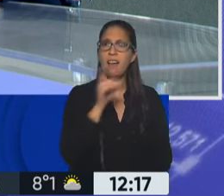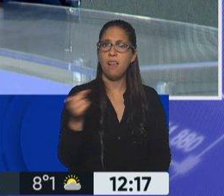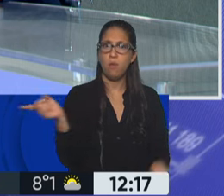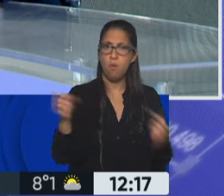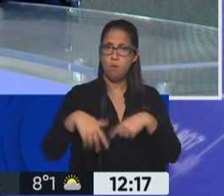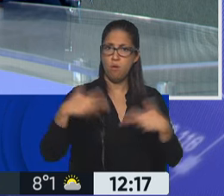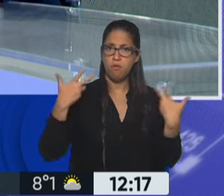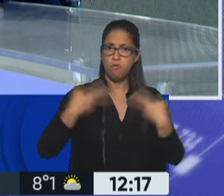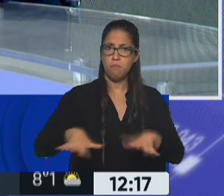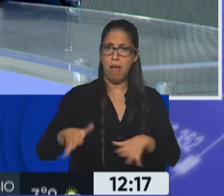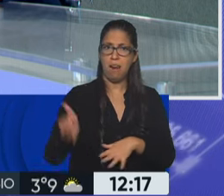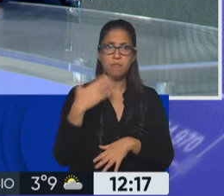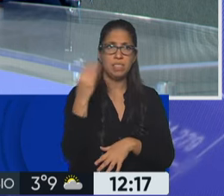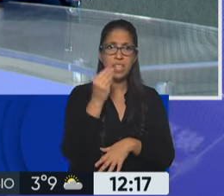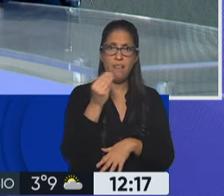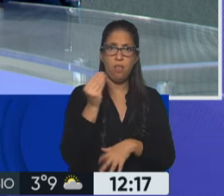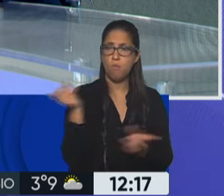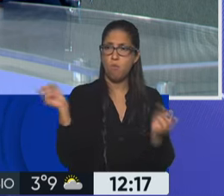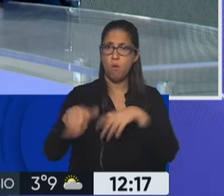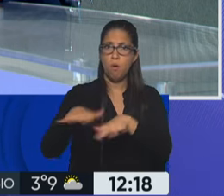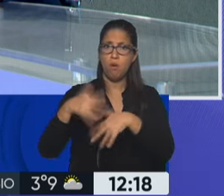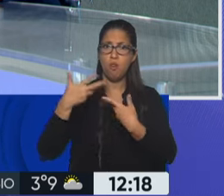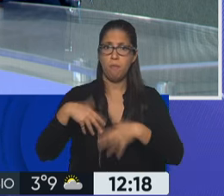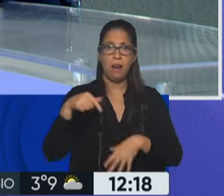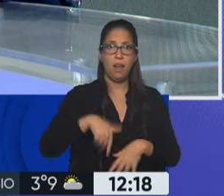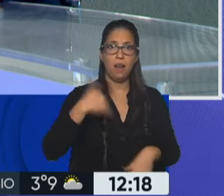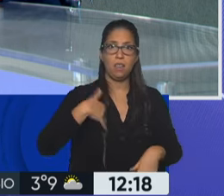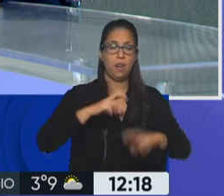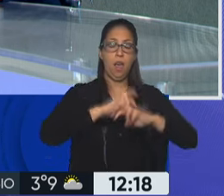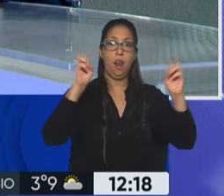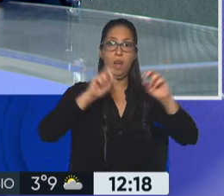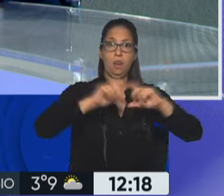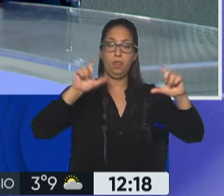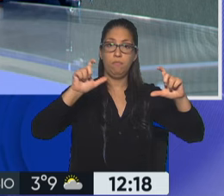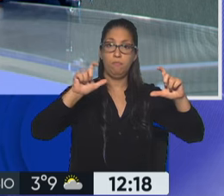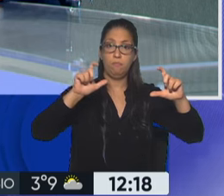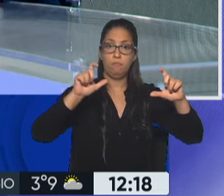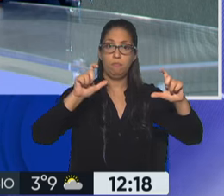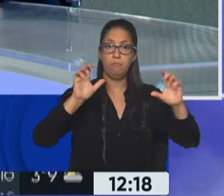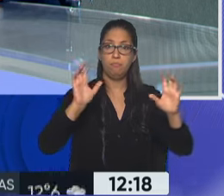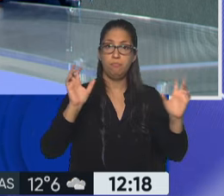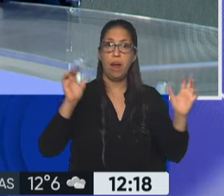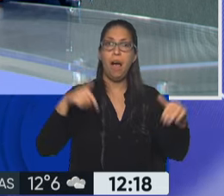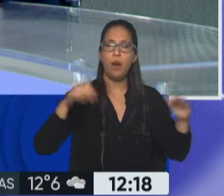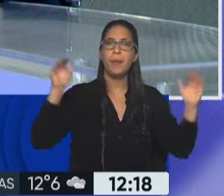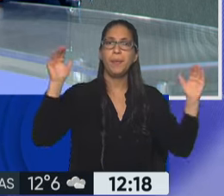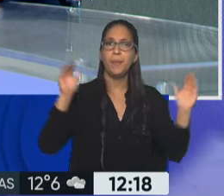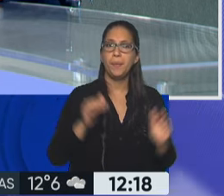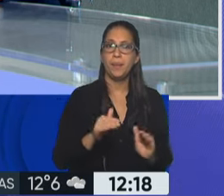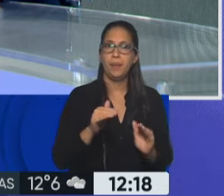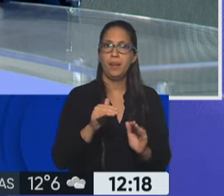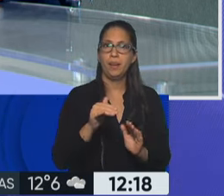rápidamente después del ataque del sábado y que en Argentina el nivel de alerta se haya justamente reducido a moderado cuando